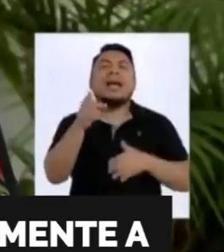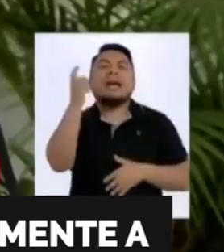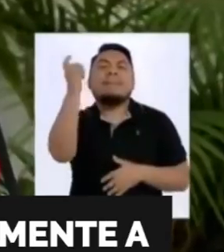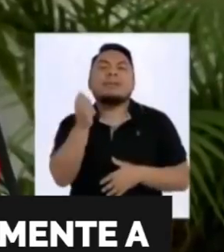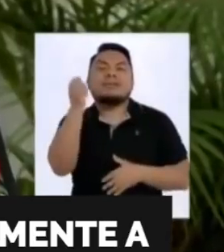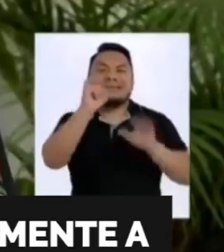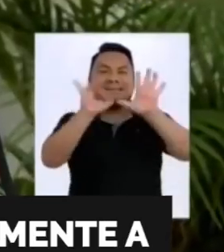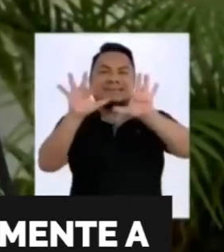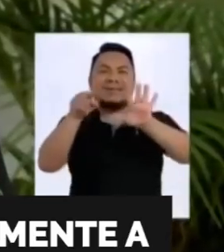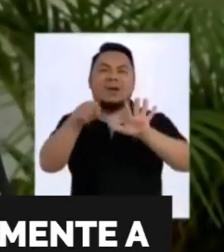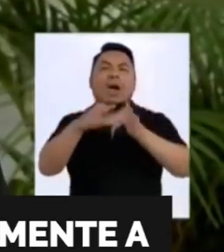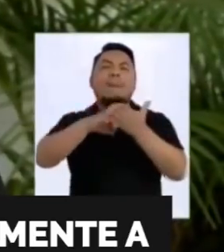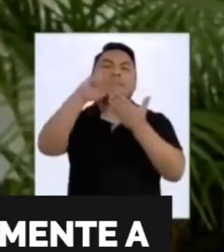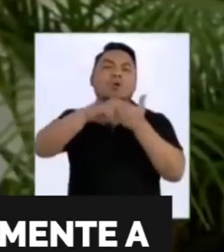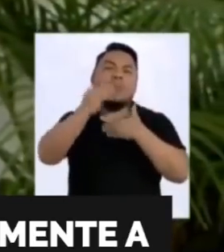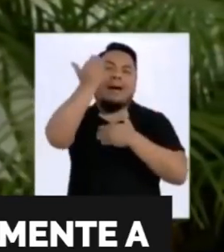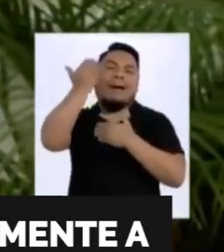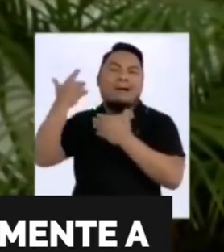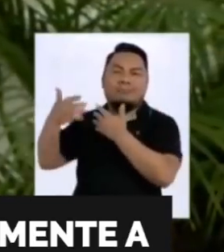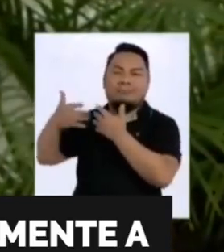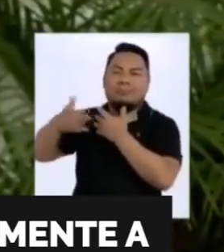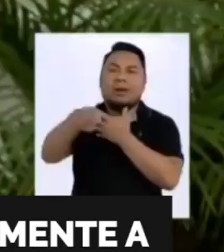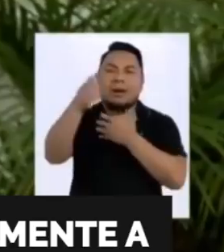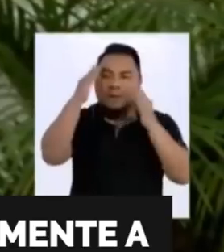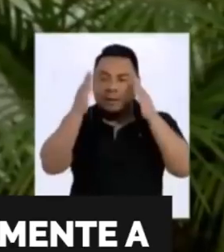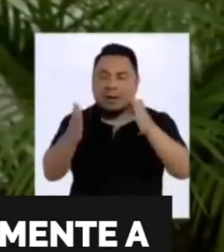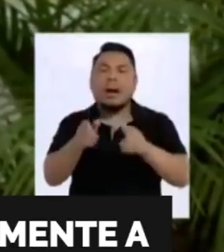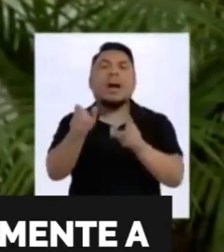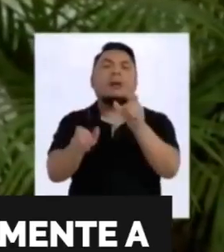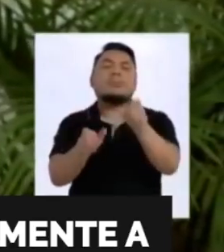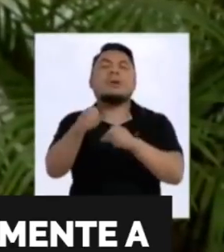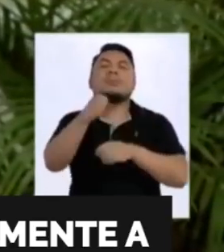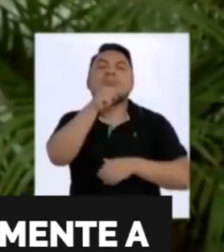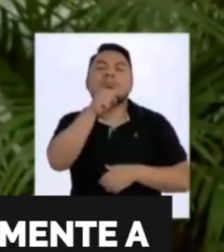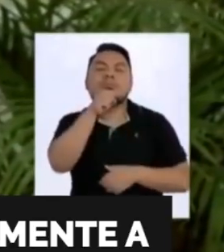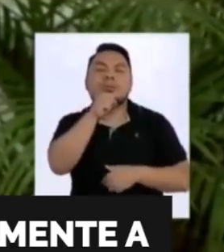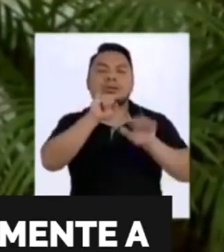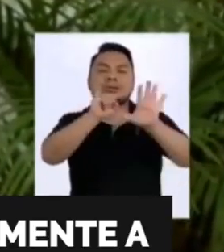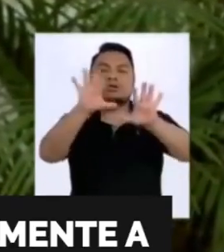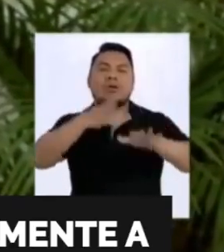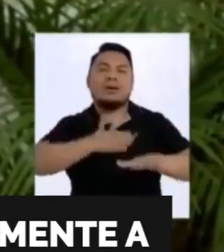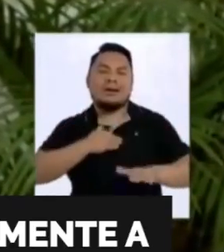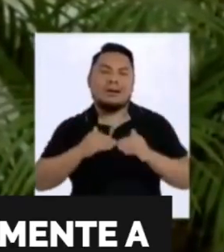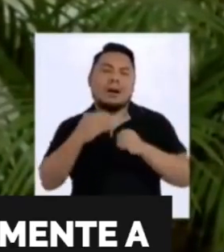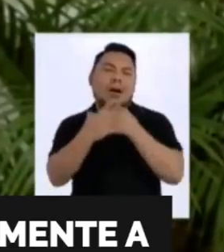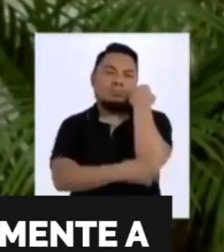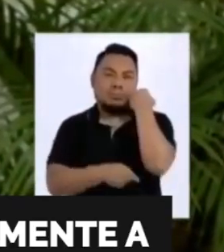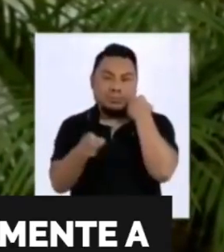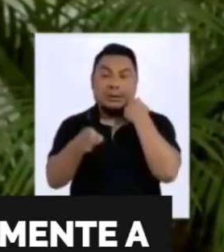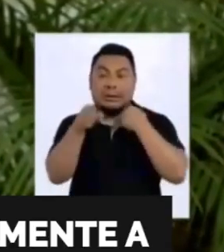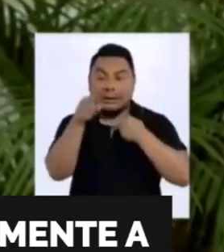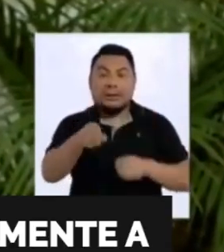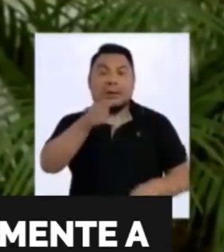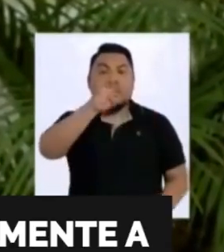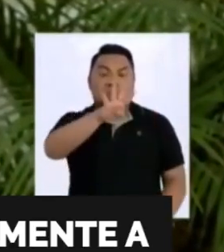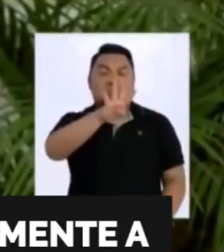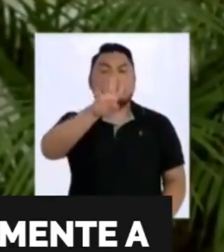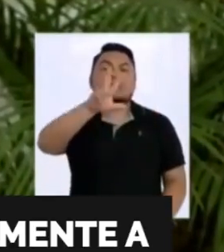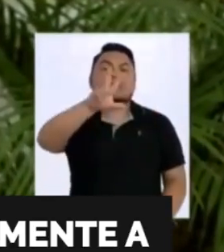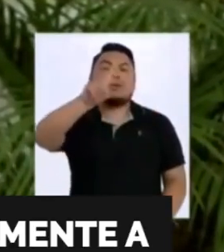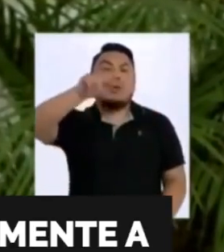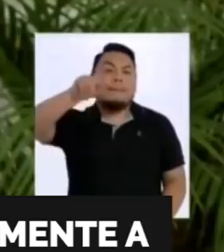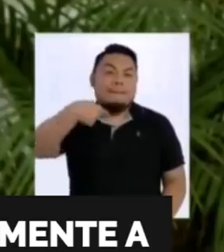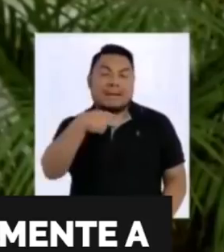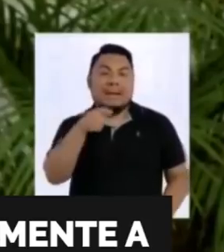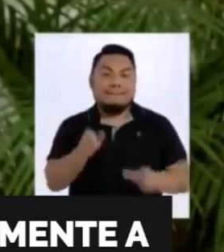atiende a las personas mayores de 65 años en pobreza extrema. De estos, 431 mil